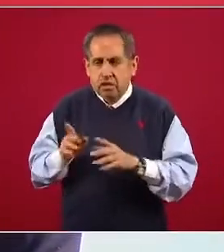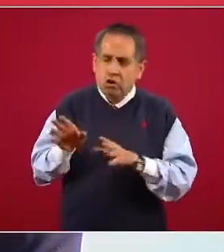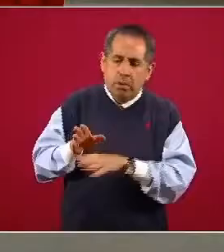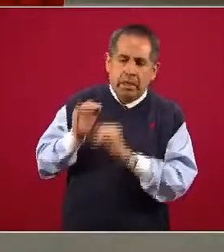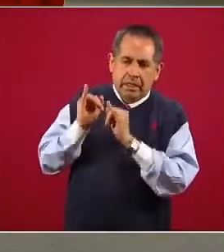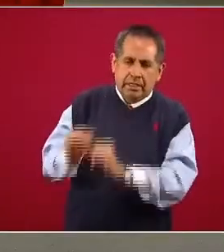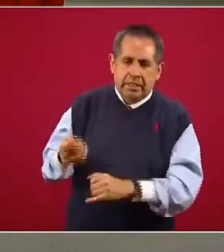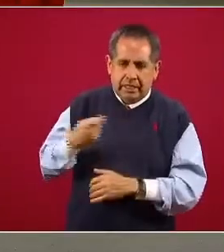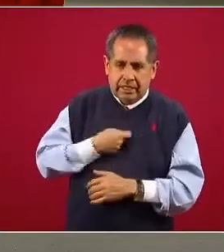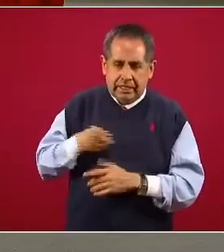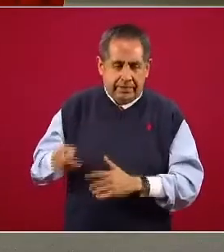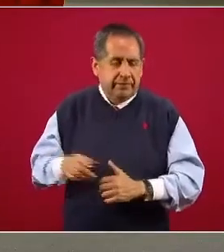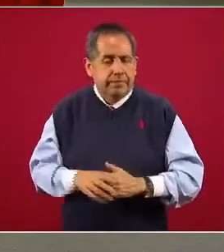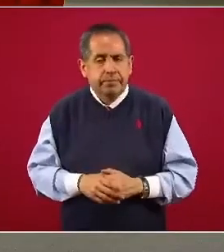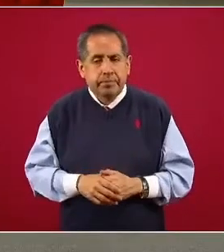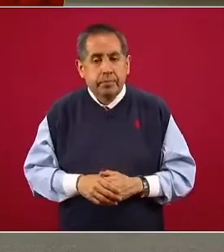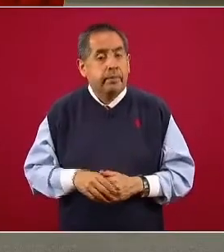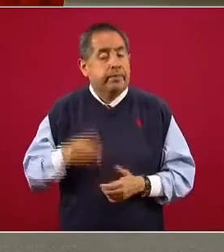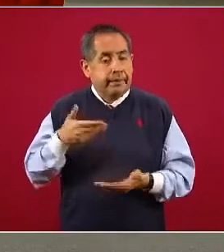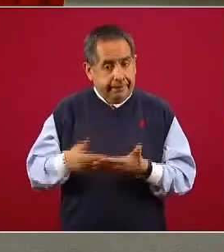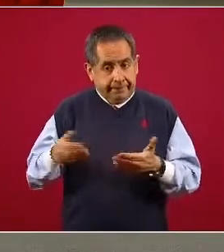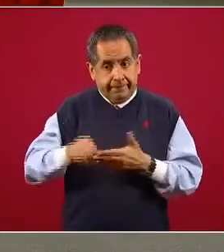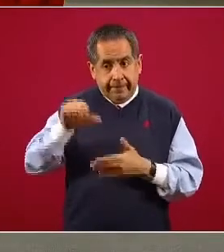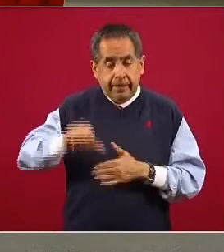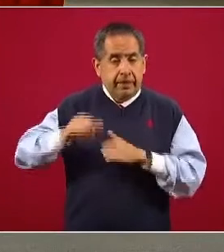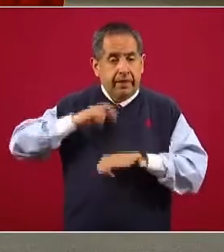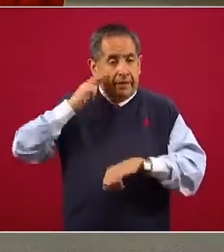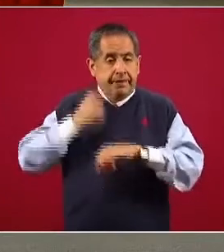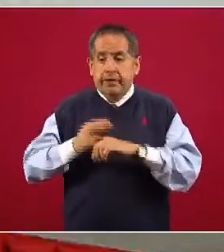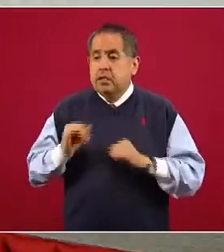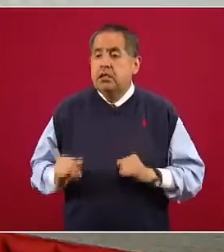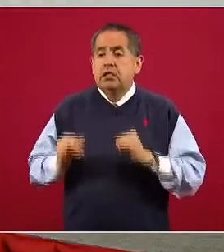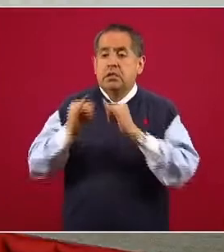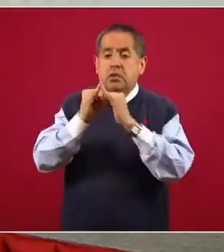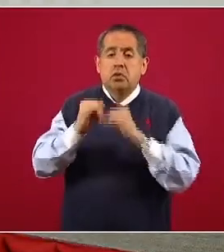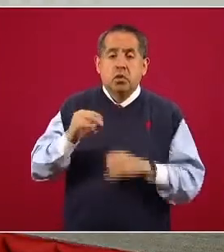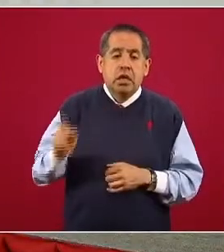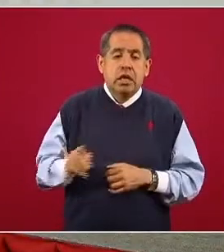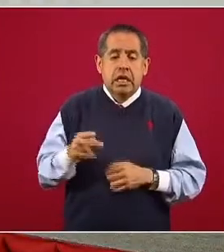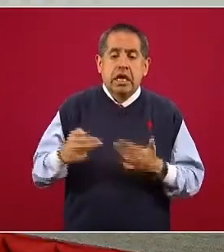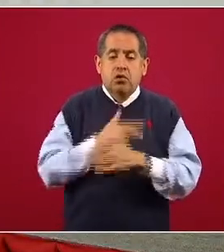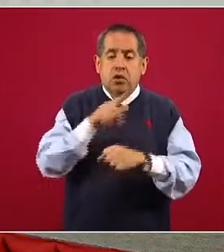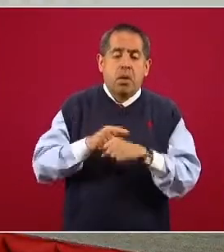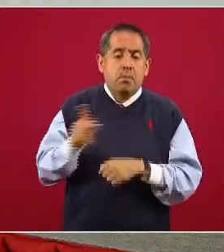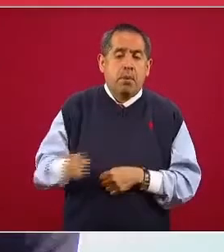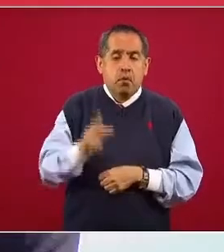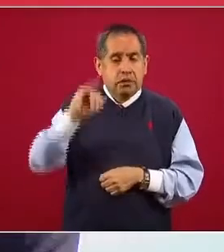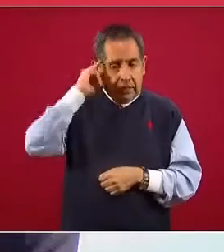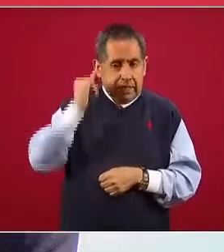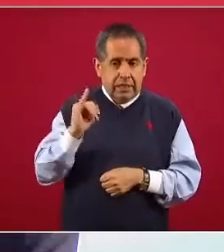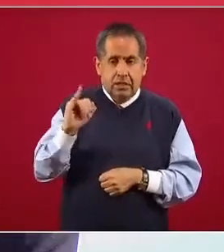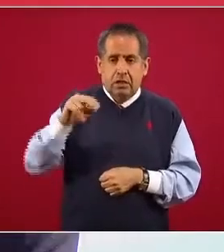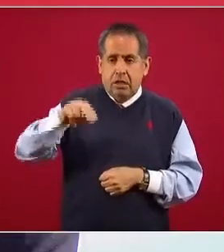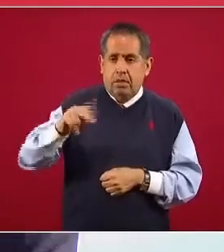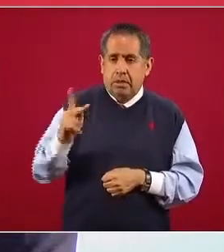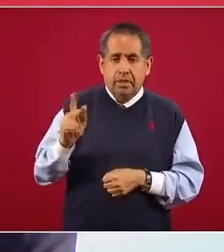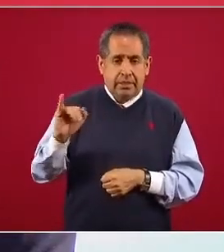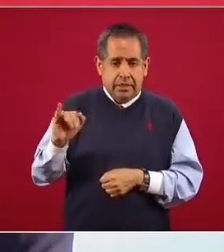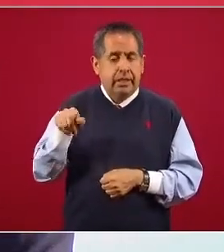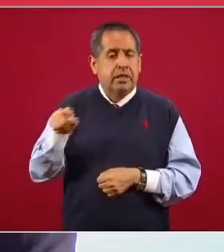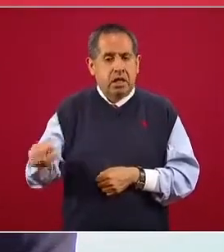identidad. Hoy tenemos al frente del Instituto Nacional de Pueblos Indígenas a un compañero